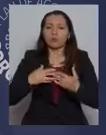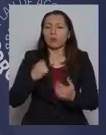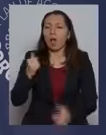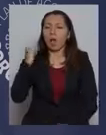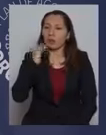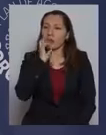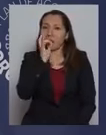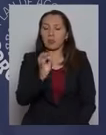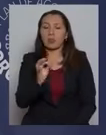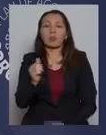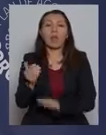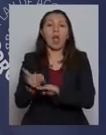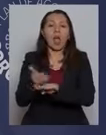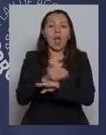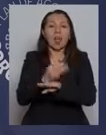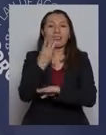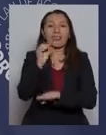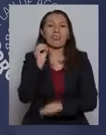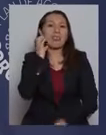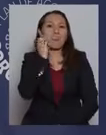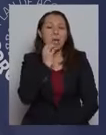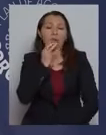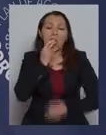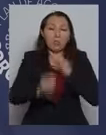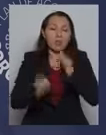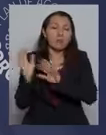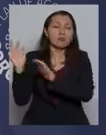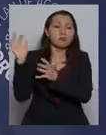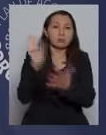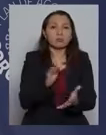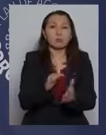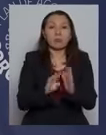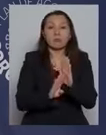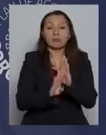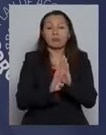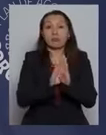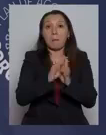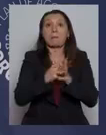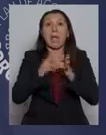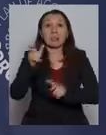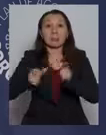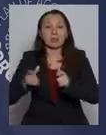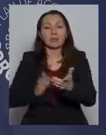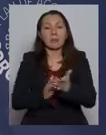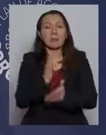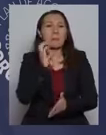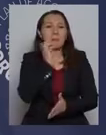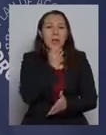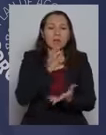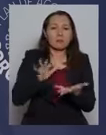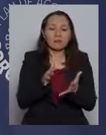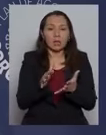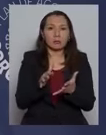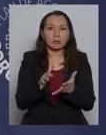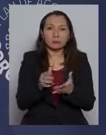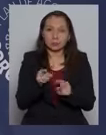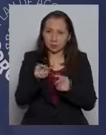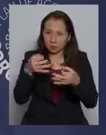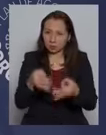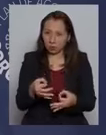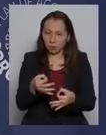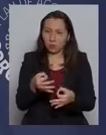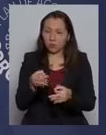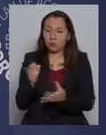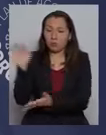que llegarán antes del 30 de mayo y ustedes mismos han planteado que el pic va a ser a comienzos de mayo más o menos. ¿Está seguro